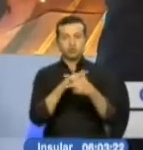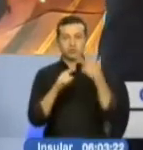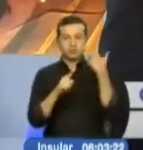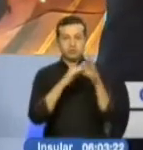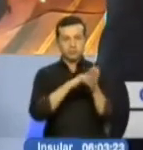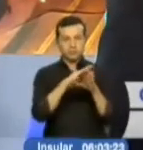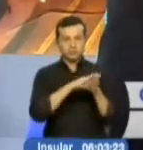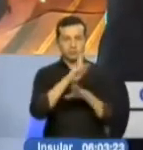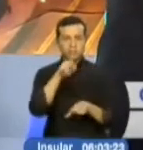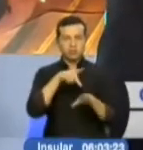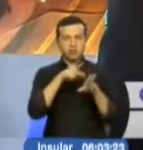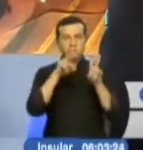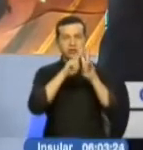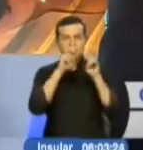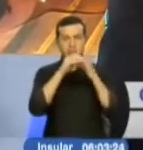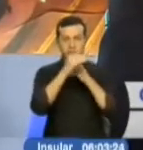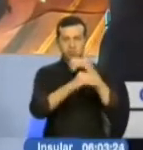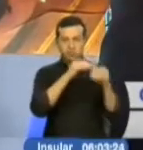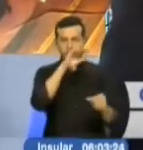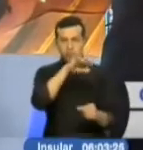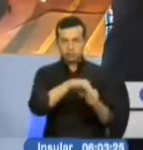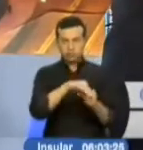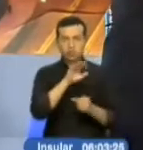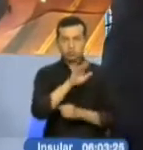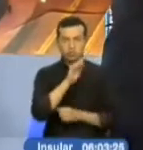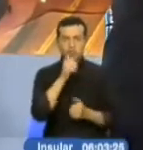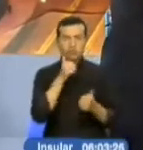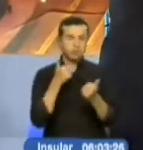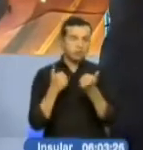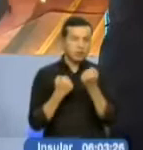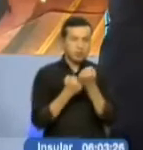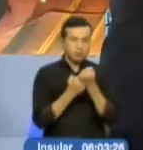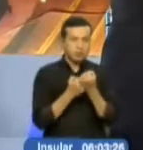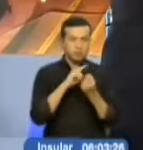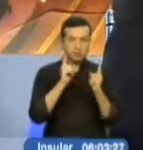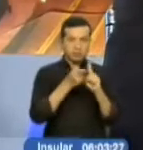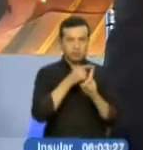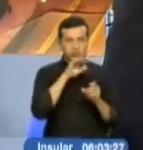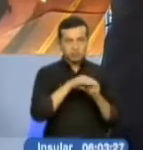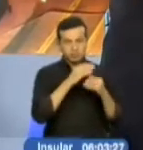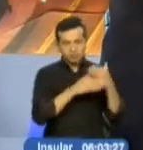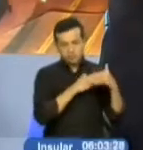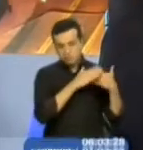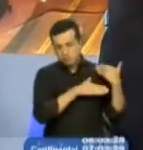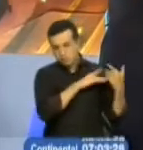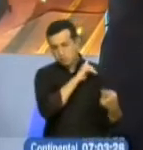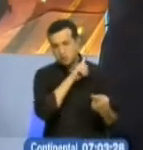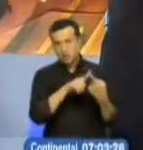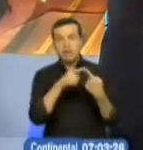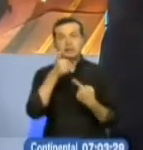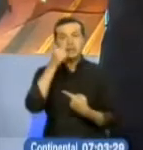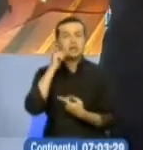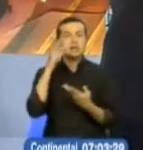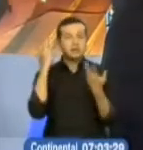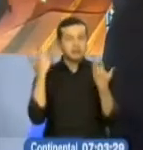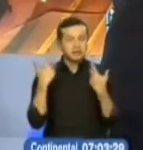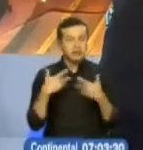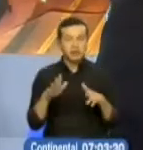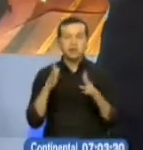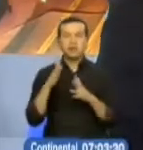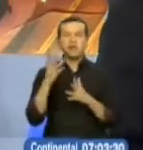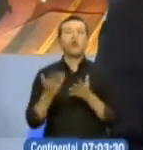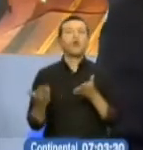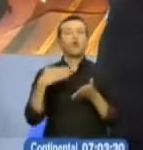experto en procesos electorales que me ha acompañado este proceso electoral desde la primera vuelta hasta el día de ayer con el